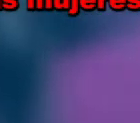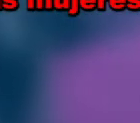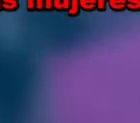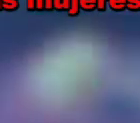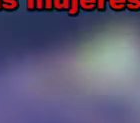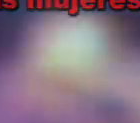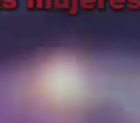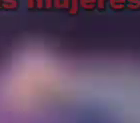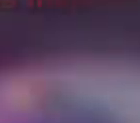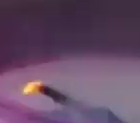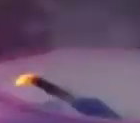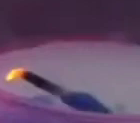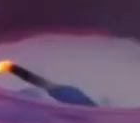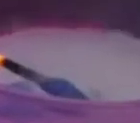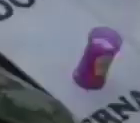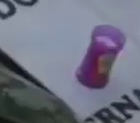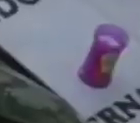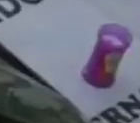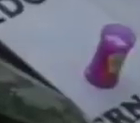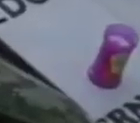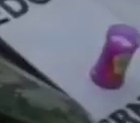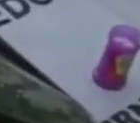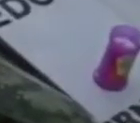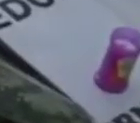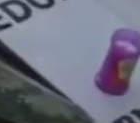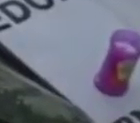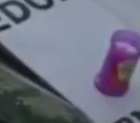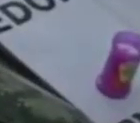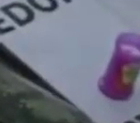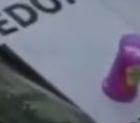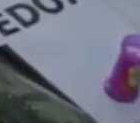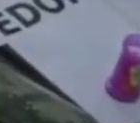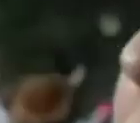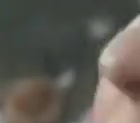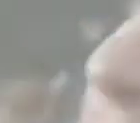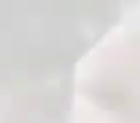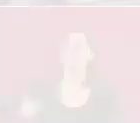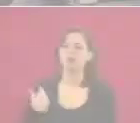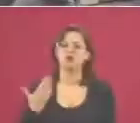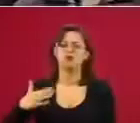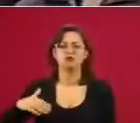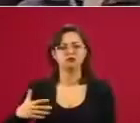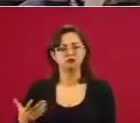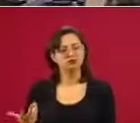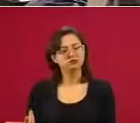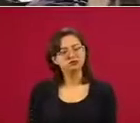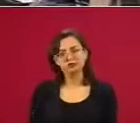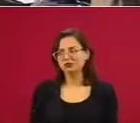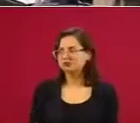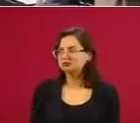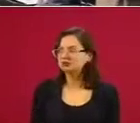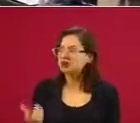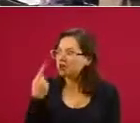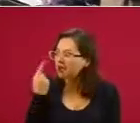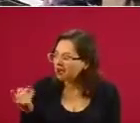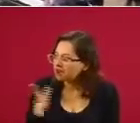de que fuera cuestionado sobre el aumento de la violencia contra las mujeres durante el confinamiento por COVID-19. Entonces, ¿podemos ya dejar de